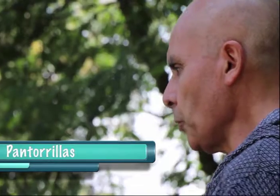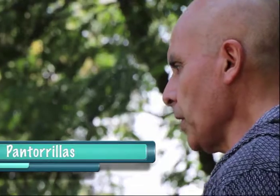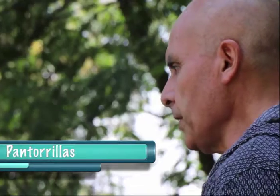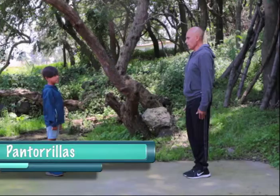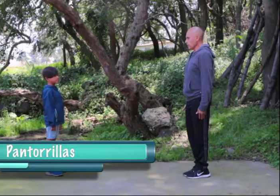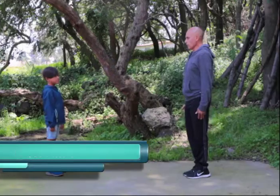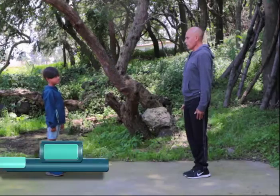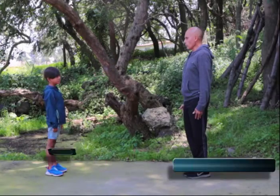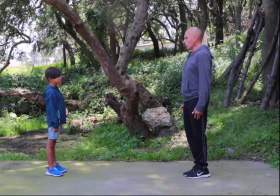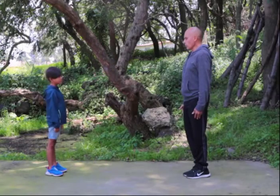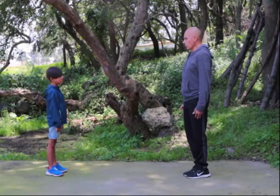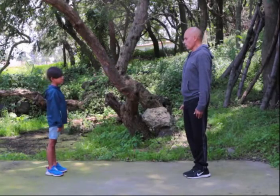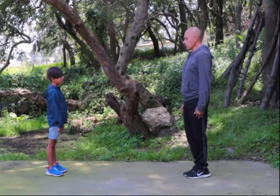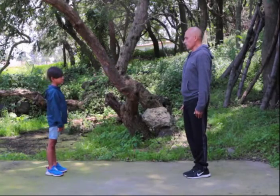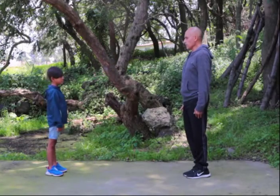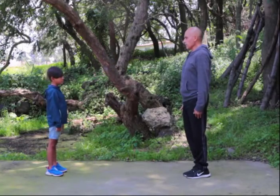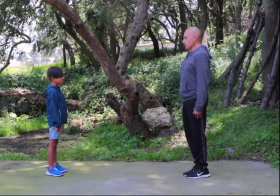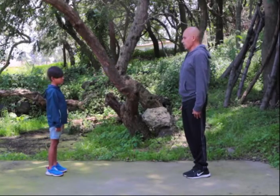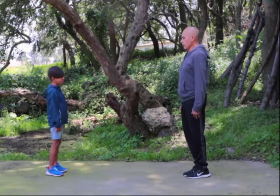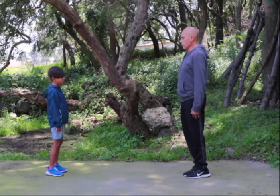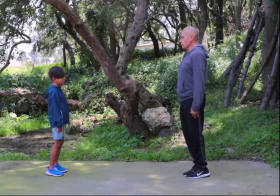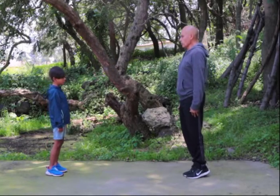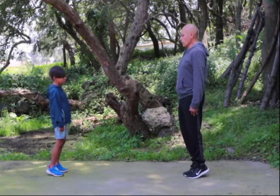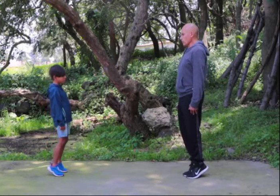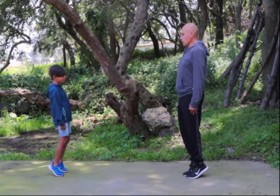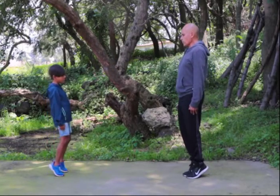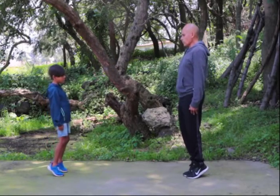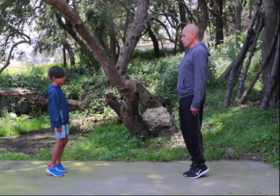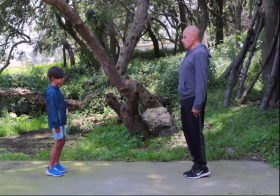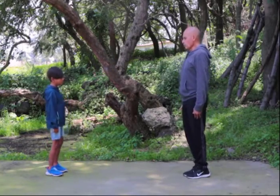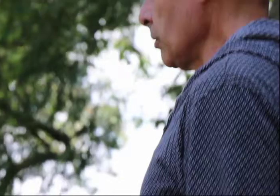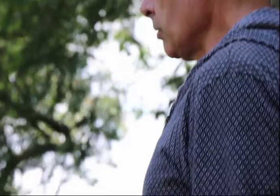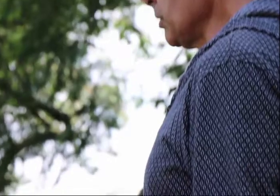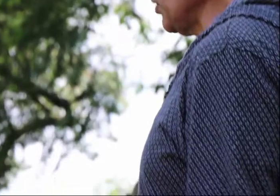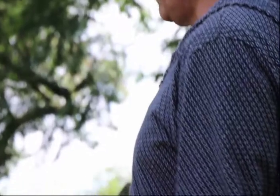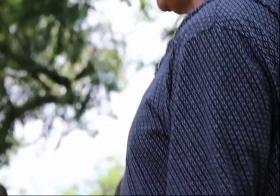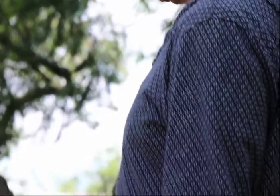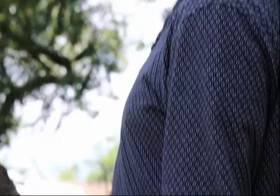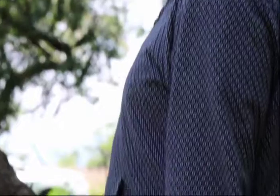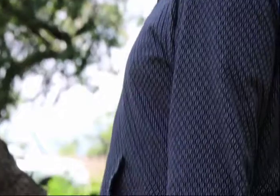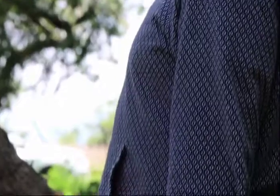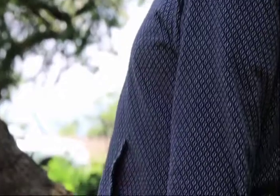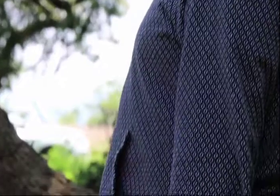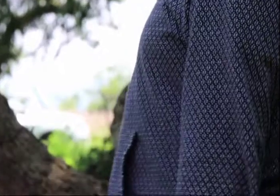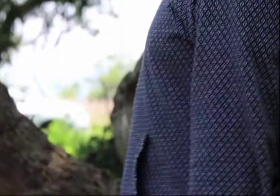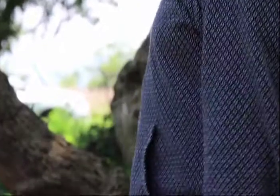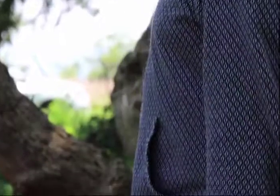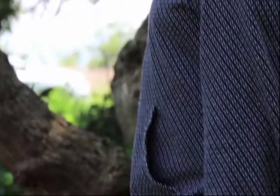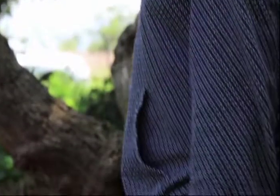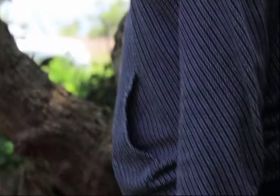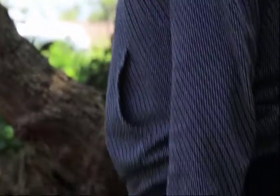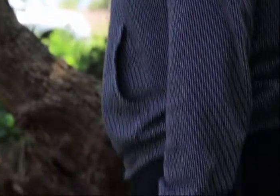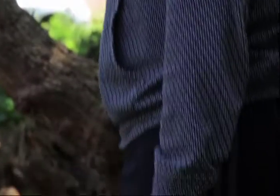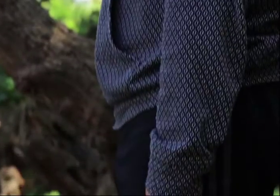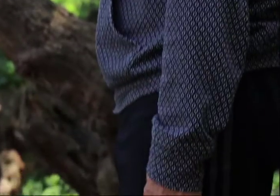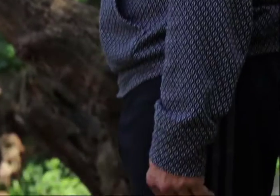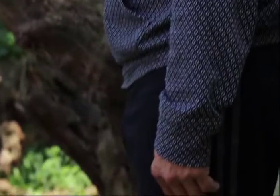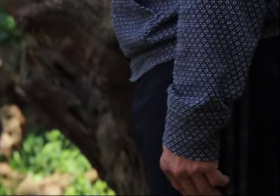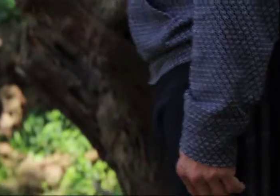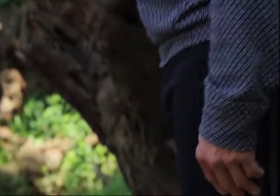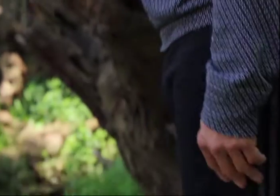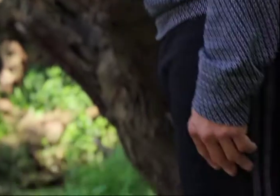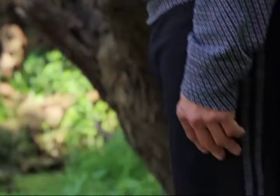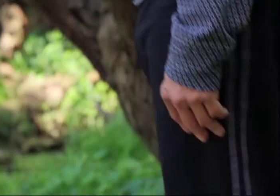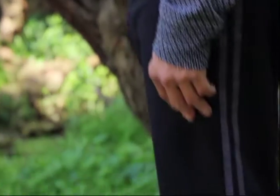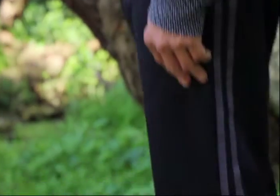juntos los pies, y lo único que vamos a hacer es elevar nuestros talones. Sin flexionar las rodillas, nada más vamos a